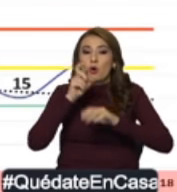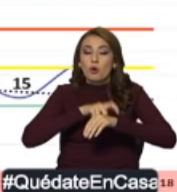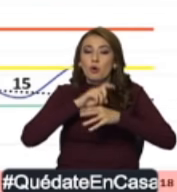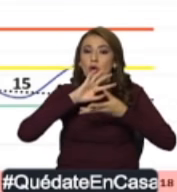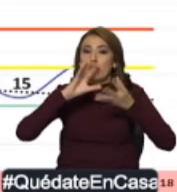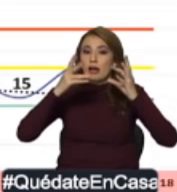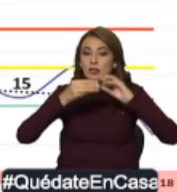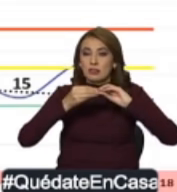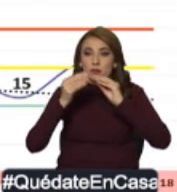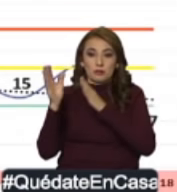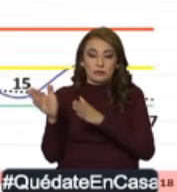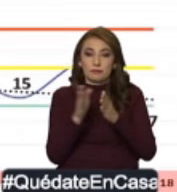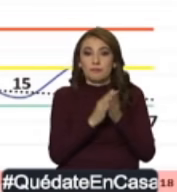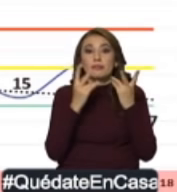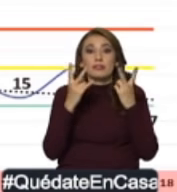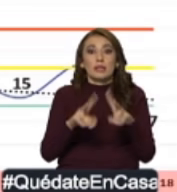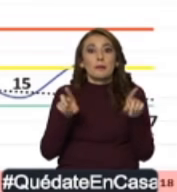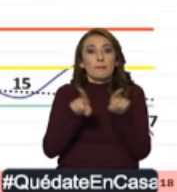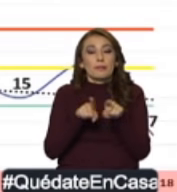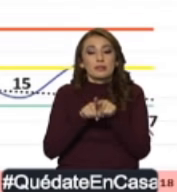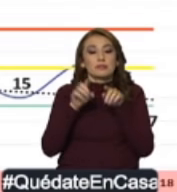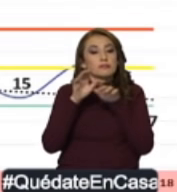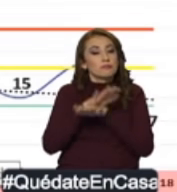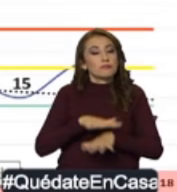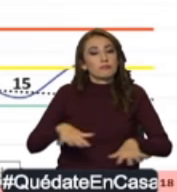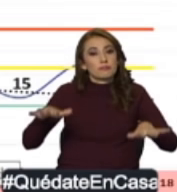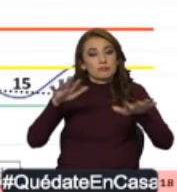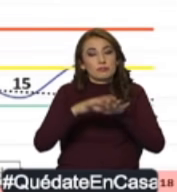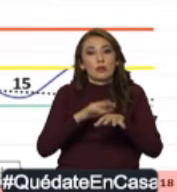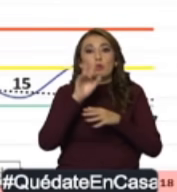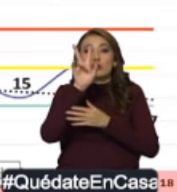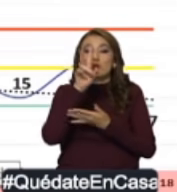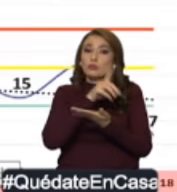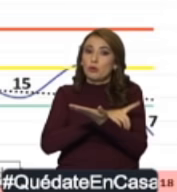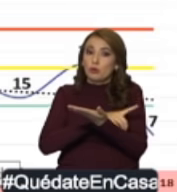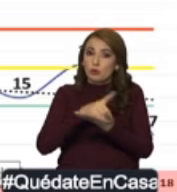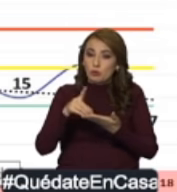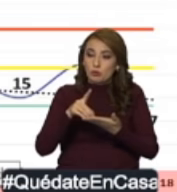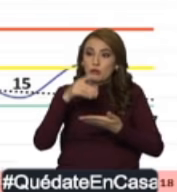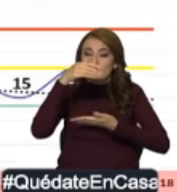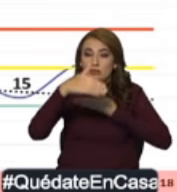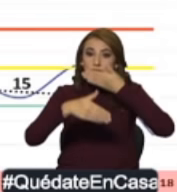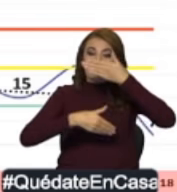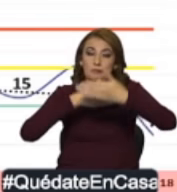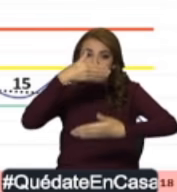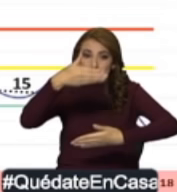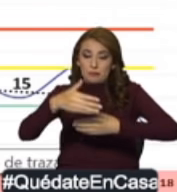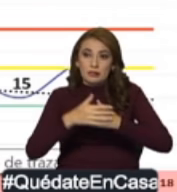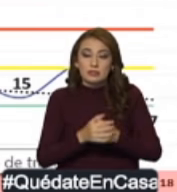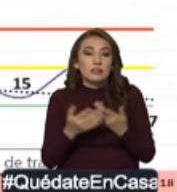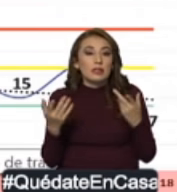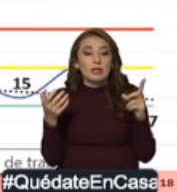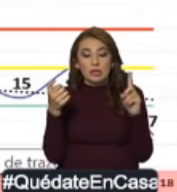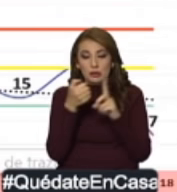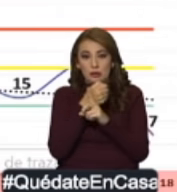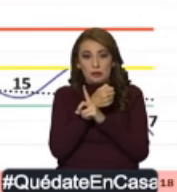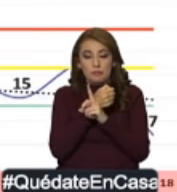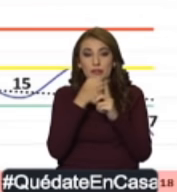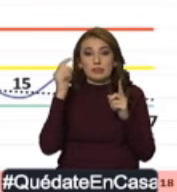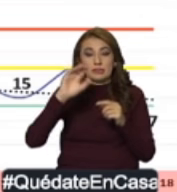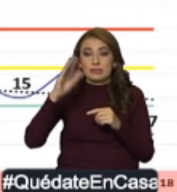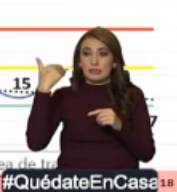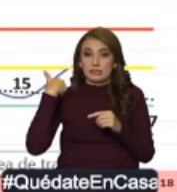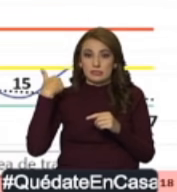para mirar la tendencia. Sin embargo, podemos ver que las 2 últimas semanas existe un rebrote de violencia y este